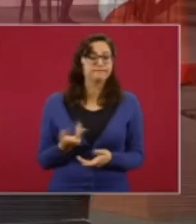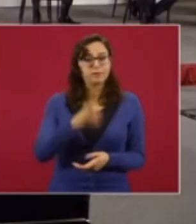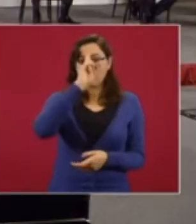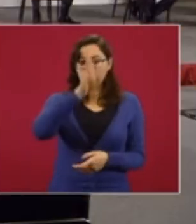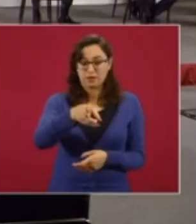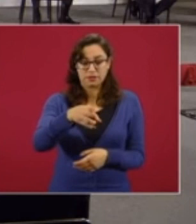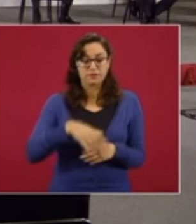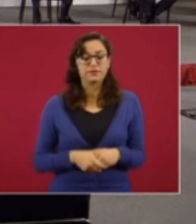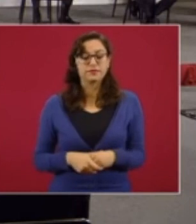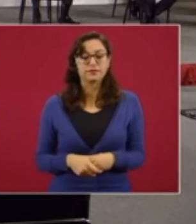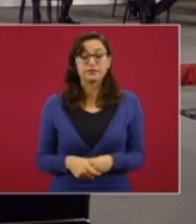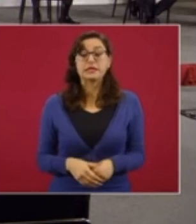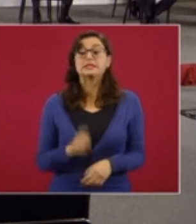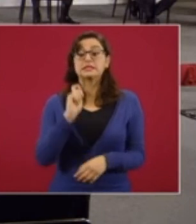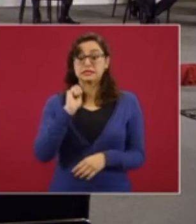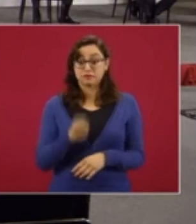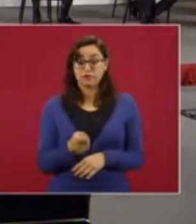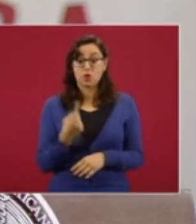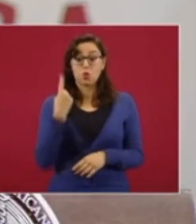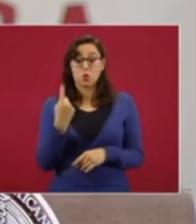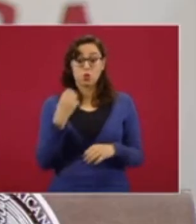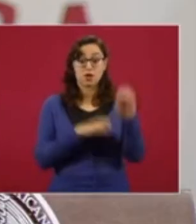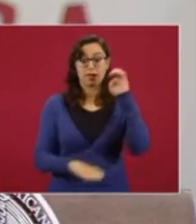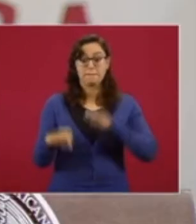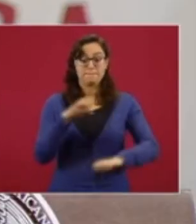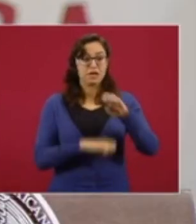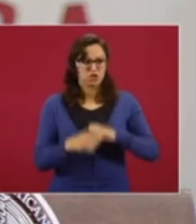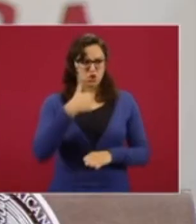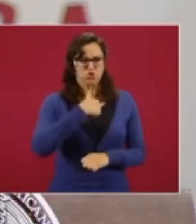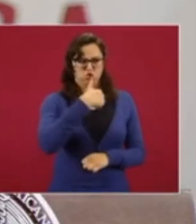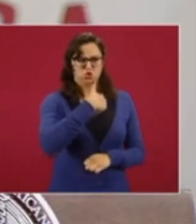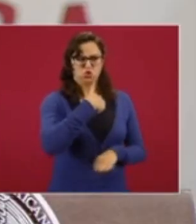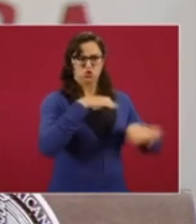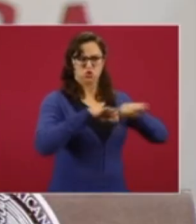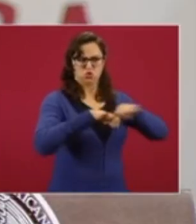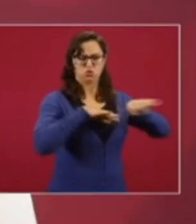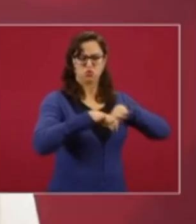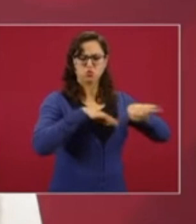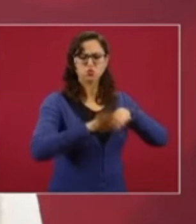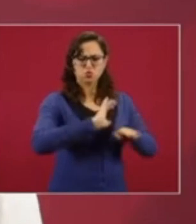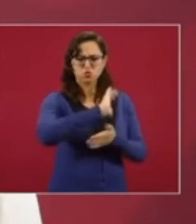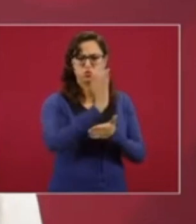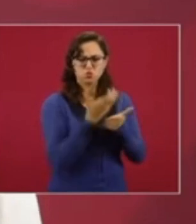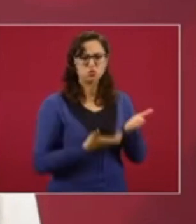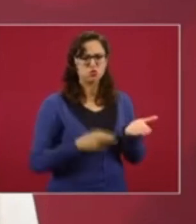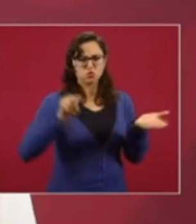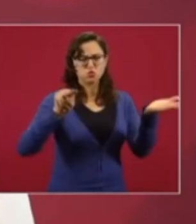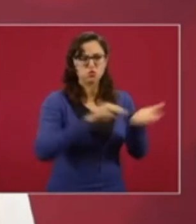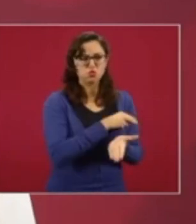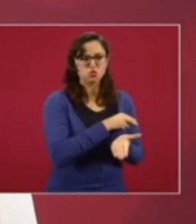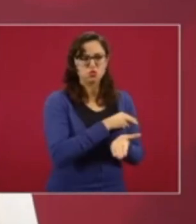decir no puede haber empresas que simulen sus relaciones laborales y que cuenten con trabajadores